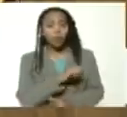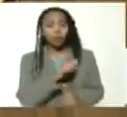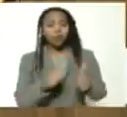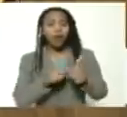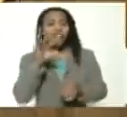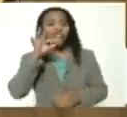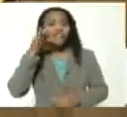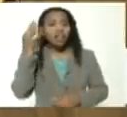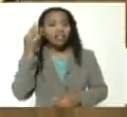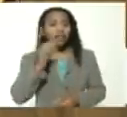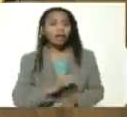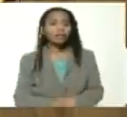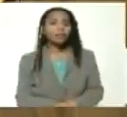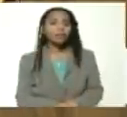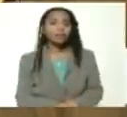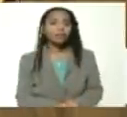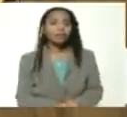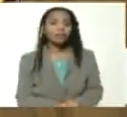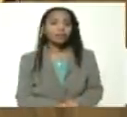francés.